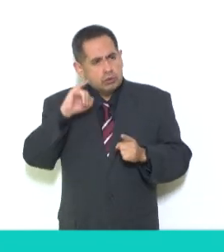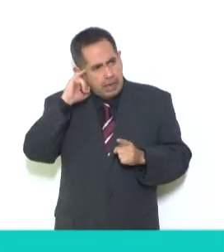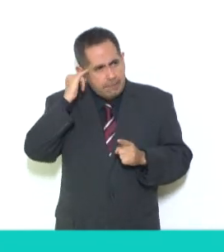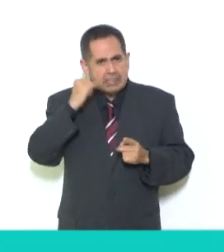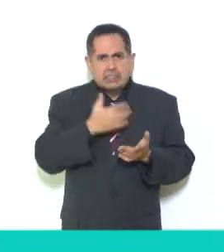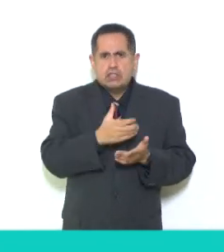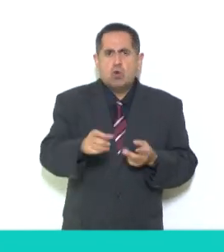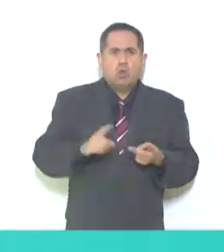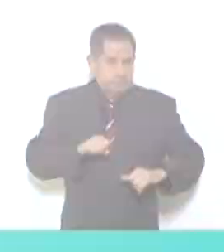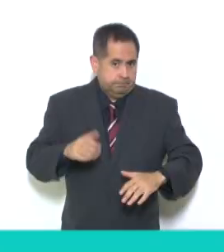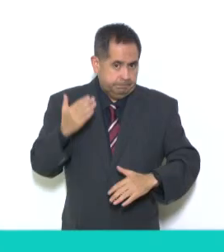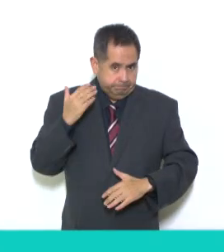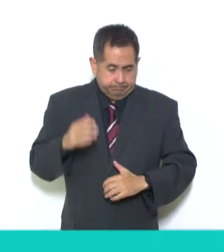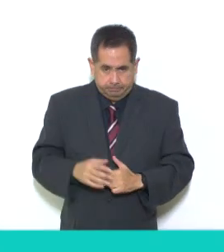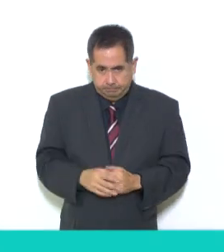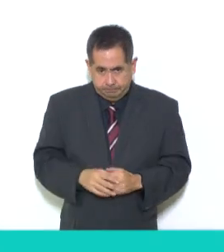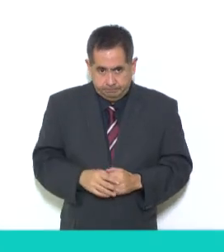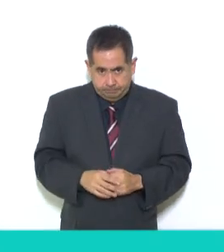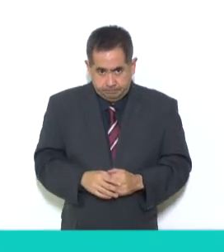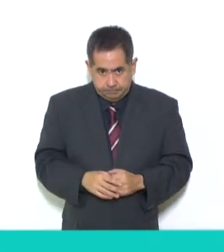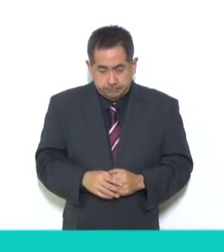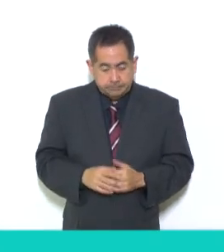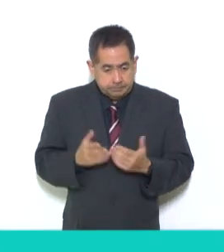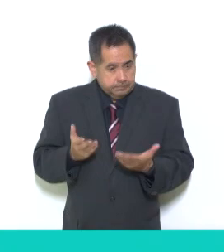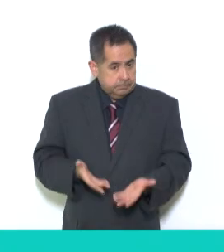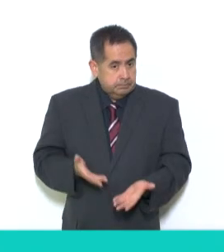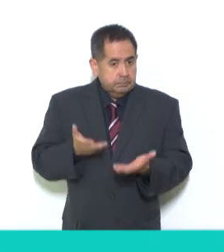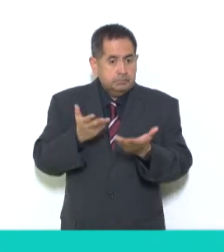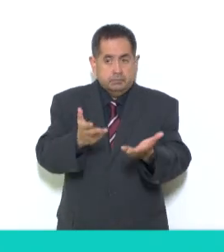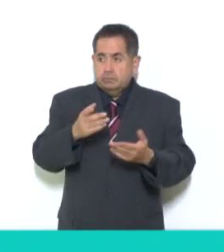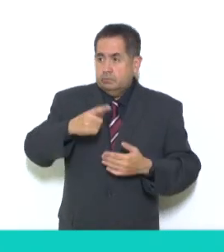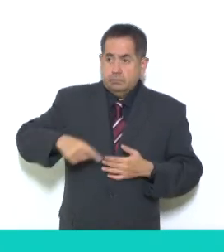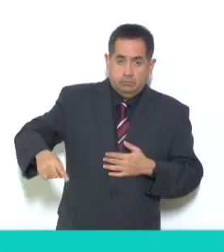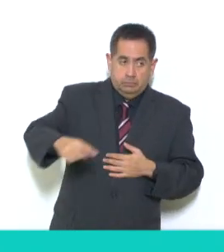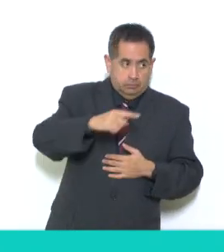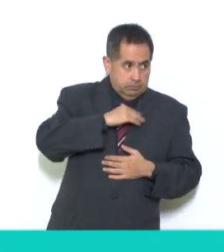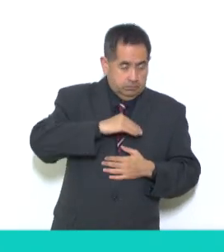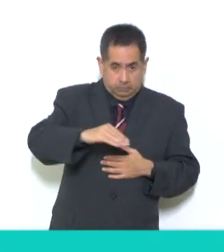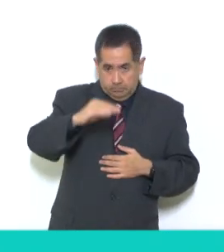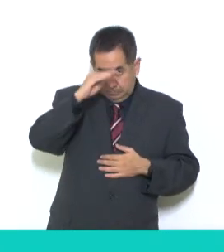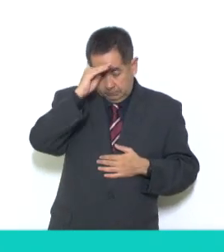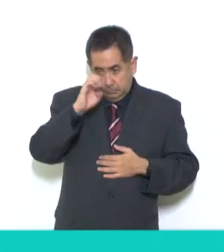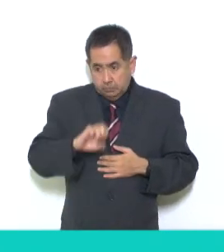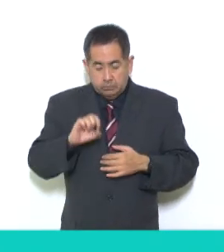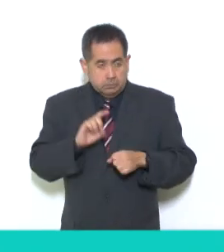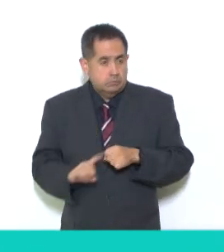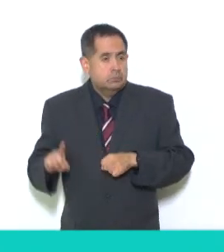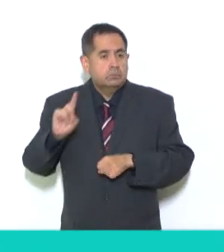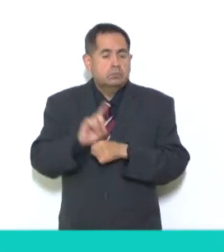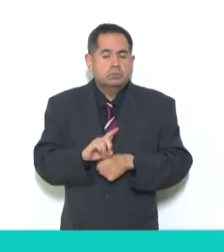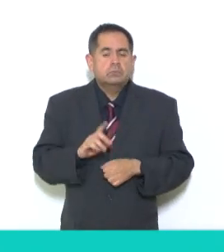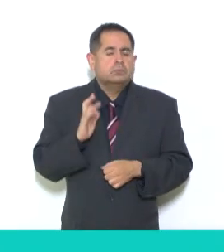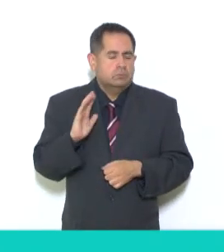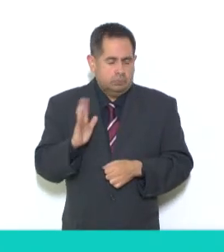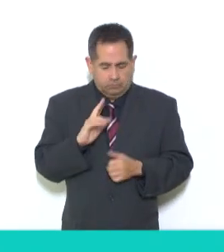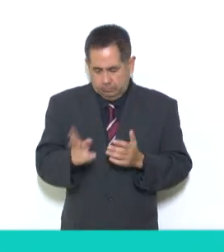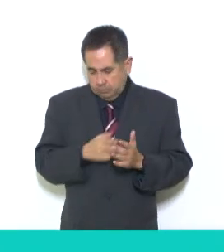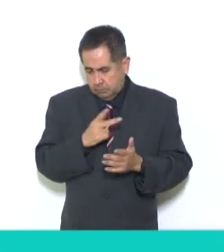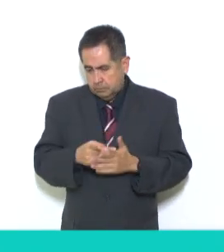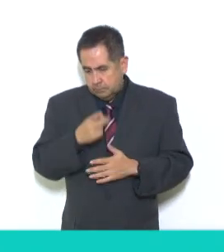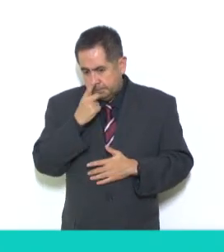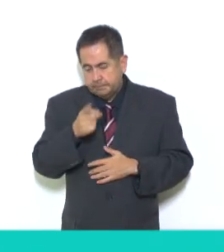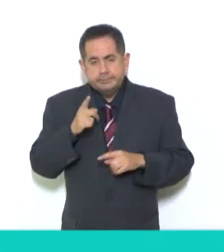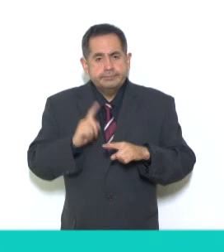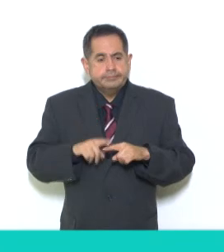los trabajos de reconstrucción este asunto que someto a consideración del pleno el día de hoy como ya lo hemos mencionado